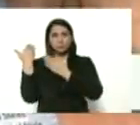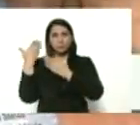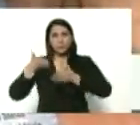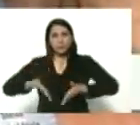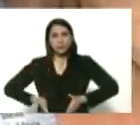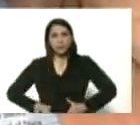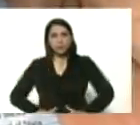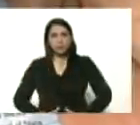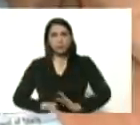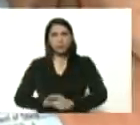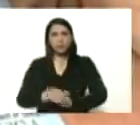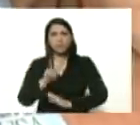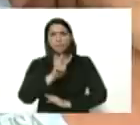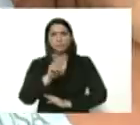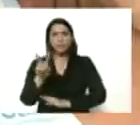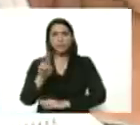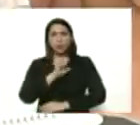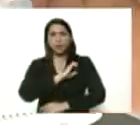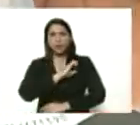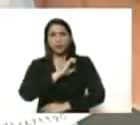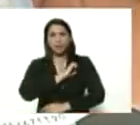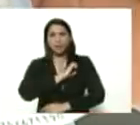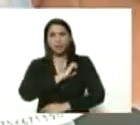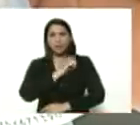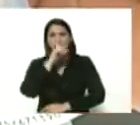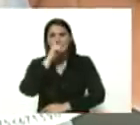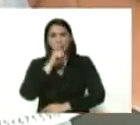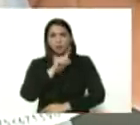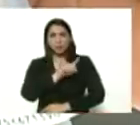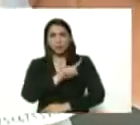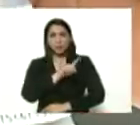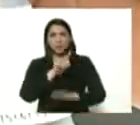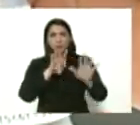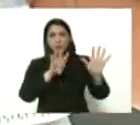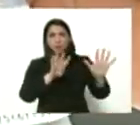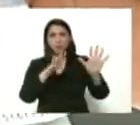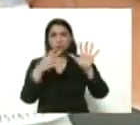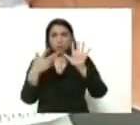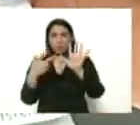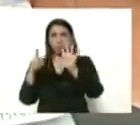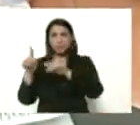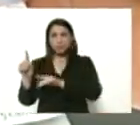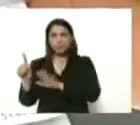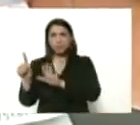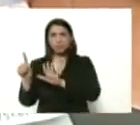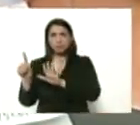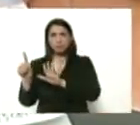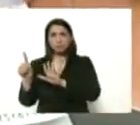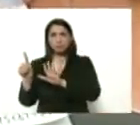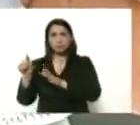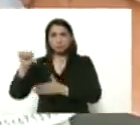nacido el 22 de enero del año 1986 en Texas.